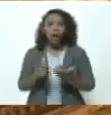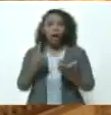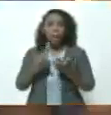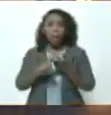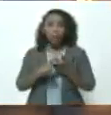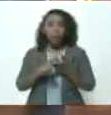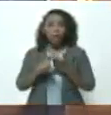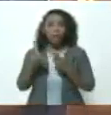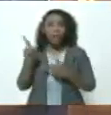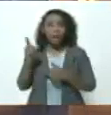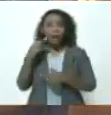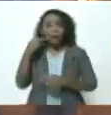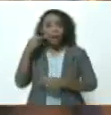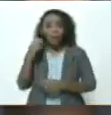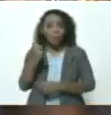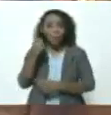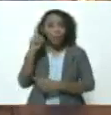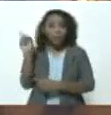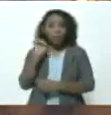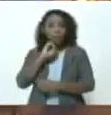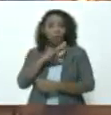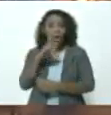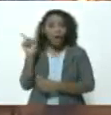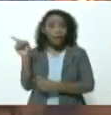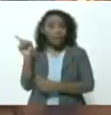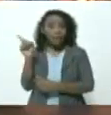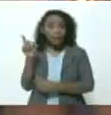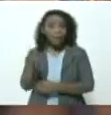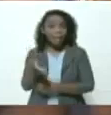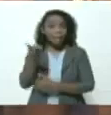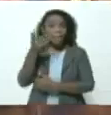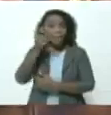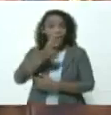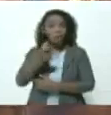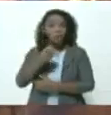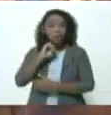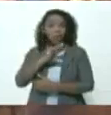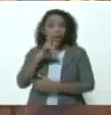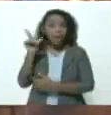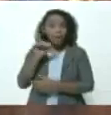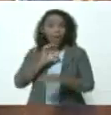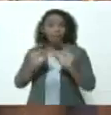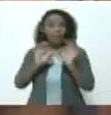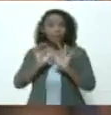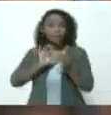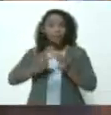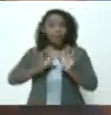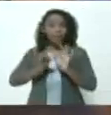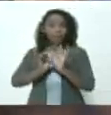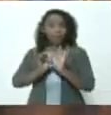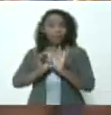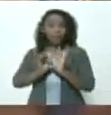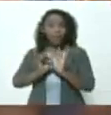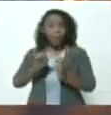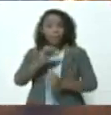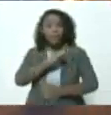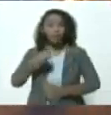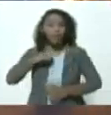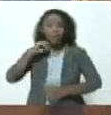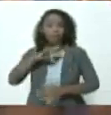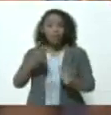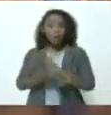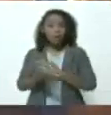Primero. Eso es histórico. Ella es un personaje histórico, interpreta un personaje histórico. Como ocurre con